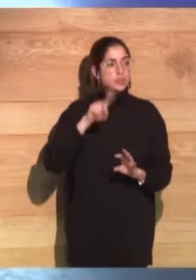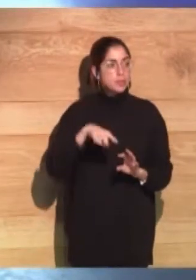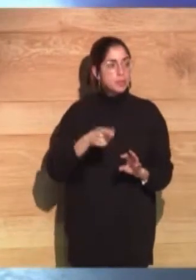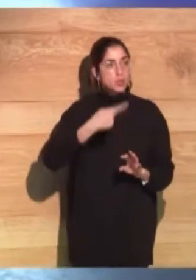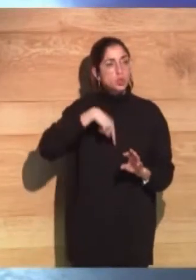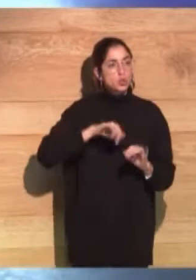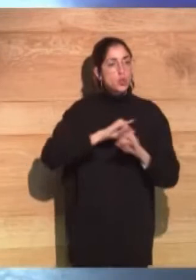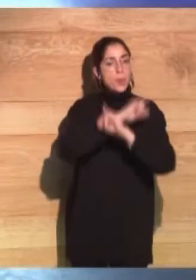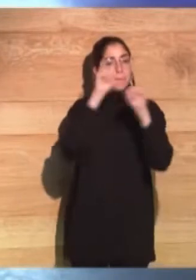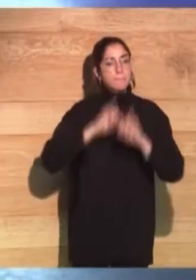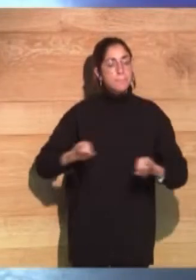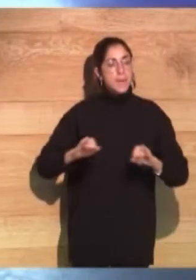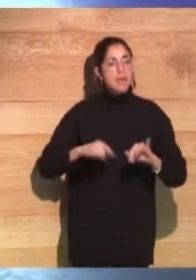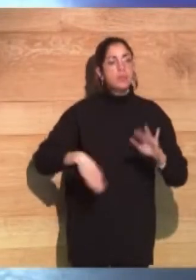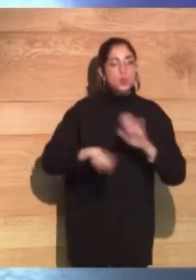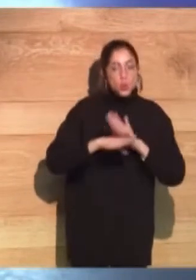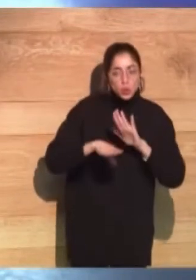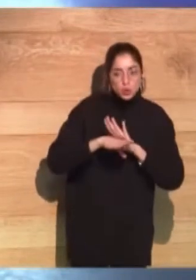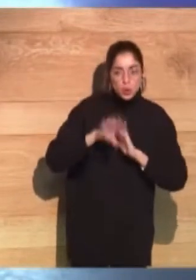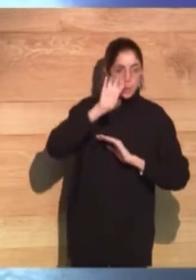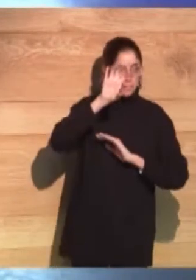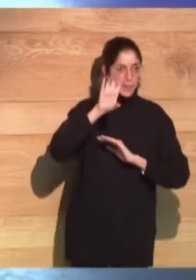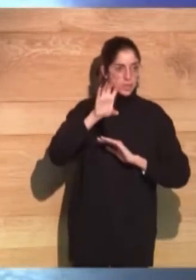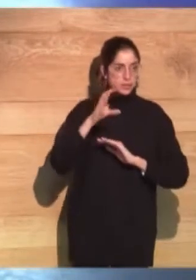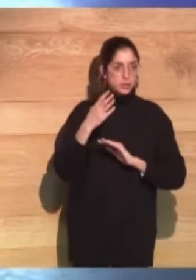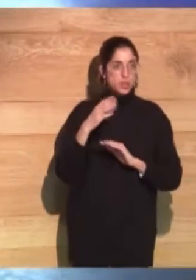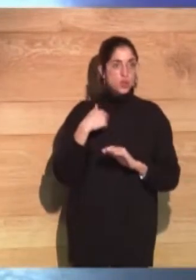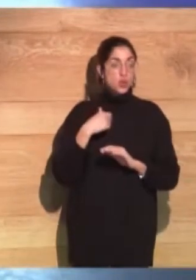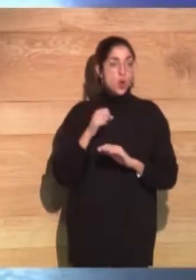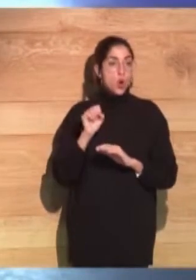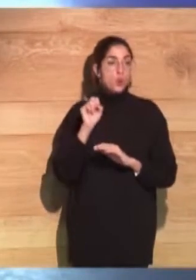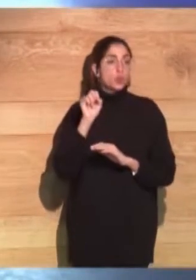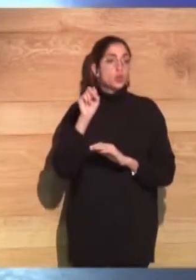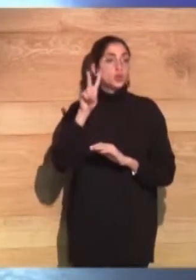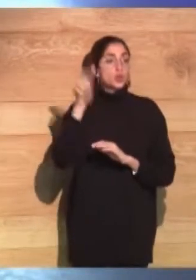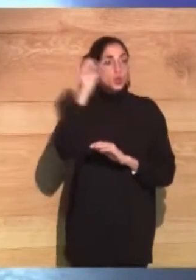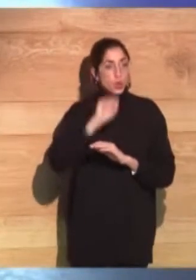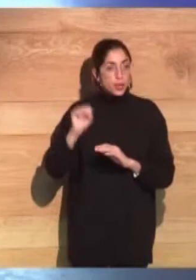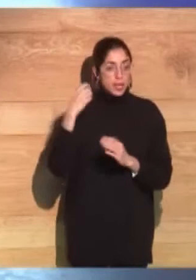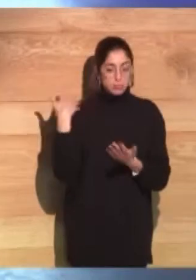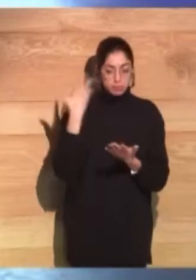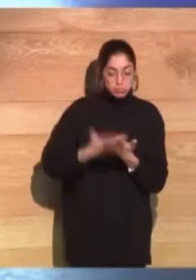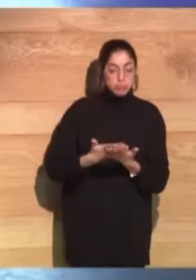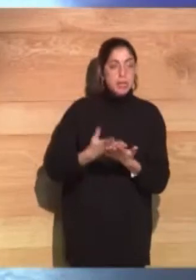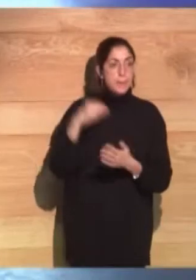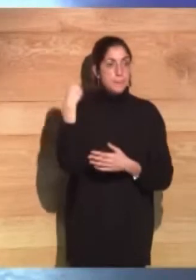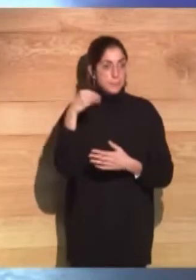mantener la paz en el país durante 15 años. Estuve 12 años en la presidencia, estuve 3 años